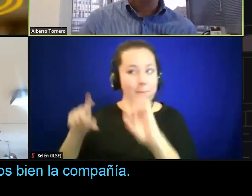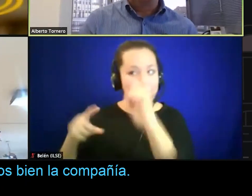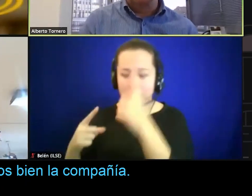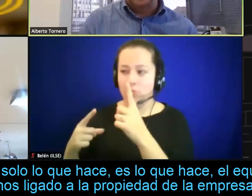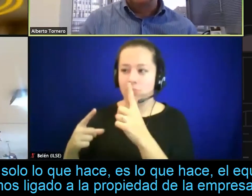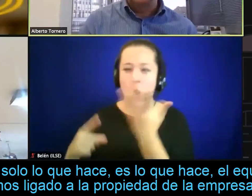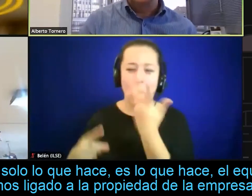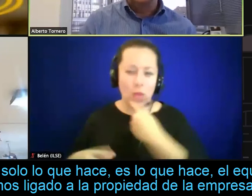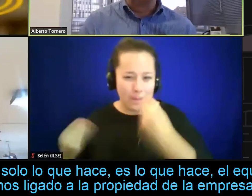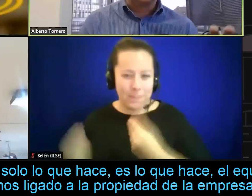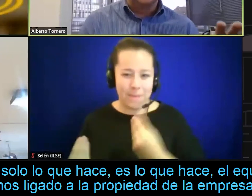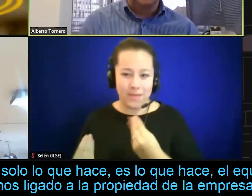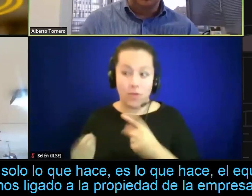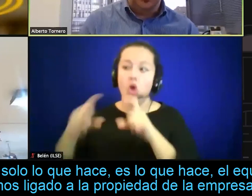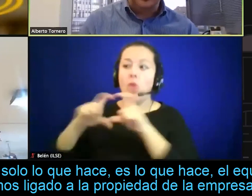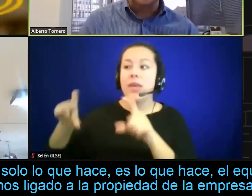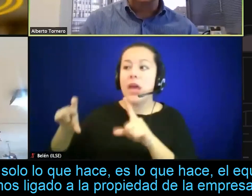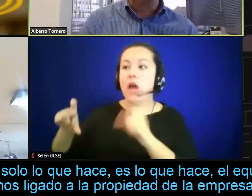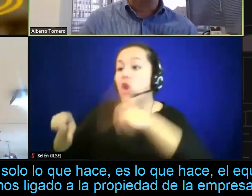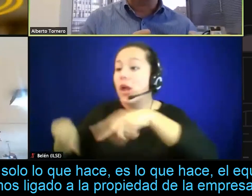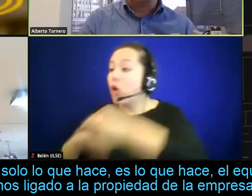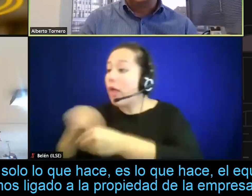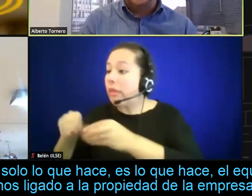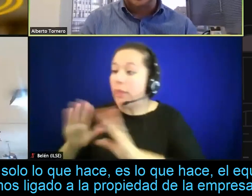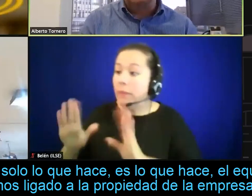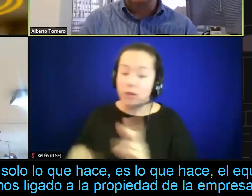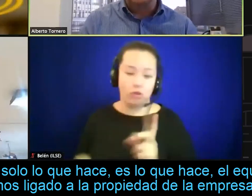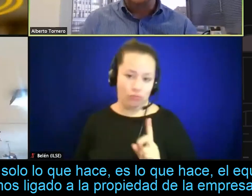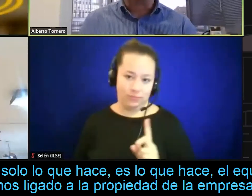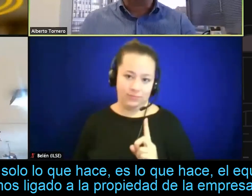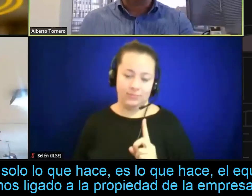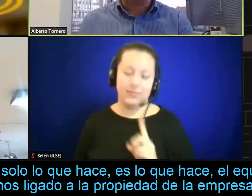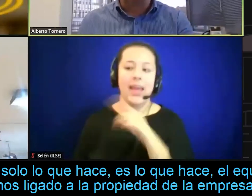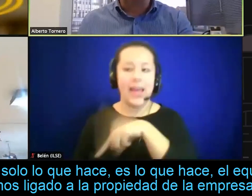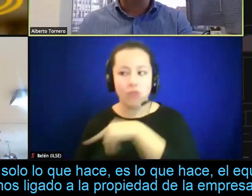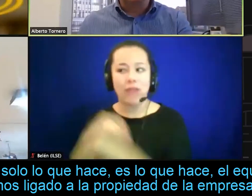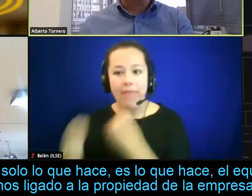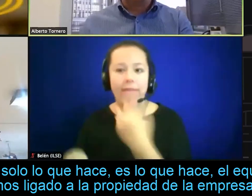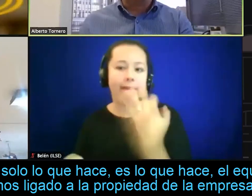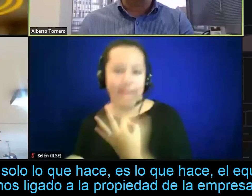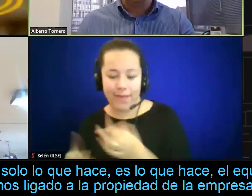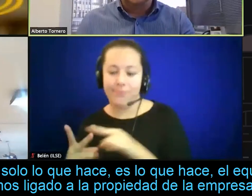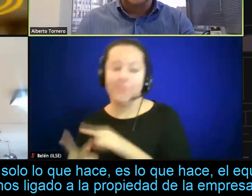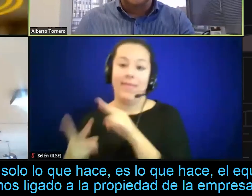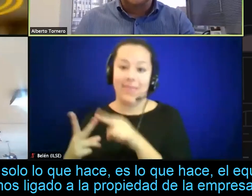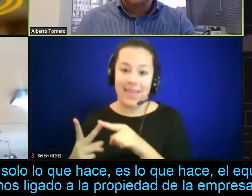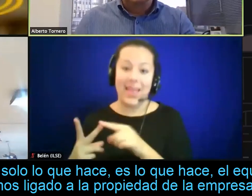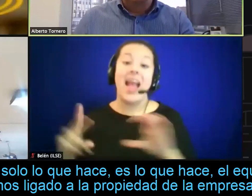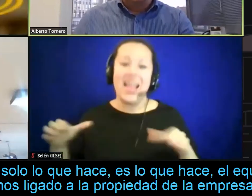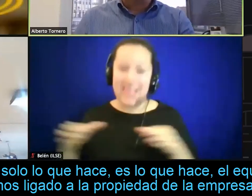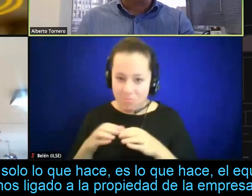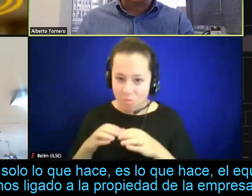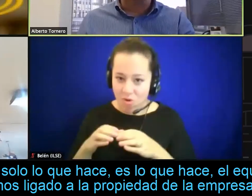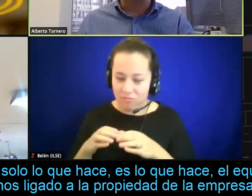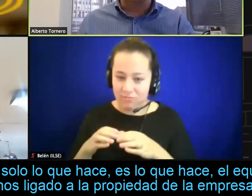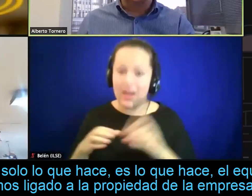no es solo lo que hacen, es lo que hacen, es el equipo y es cómo está